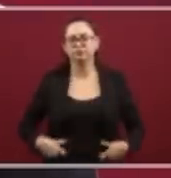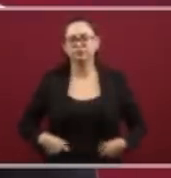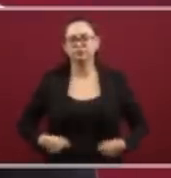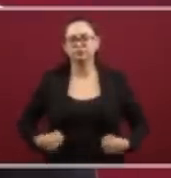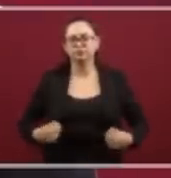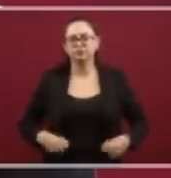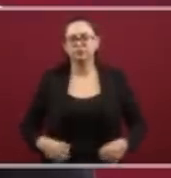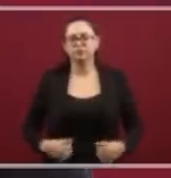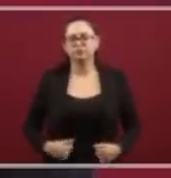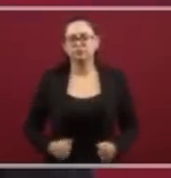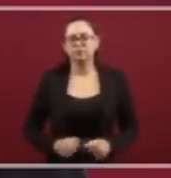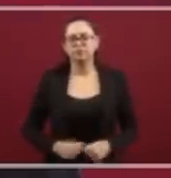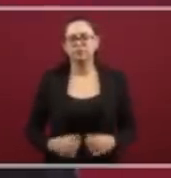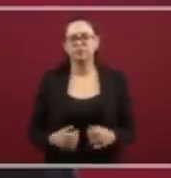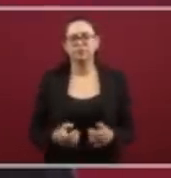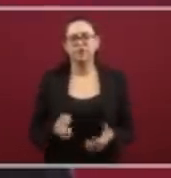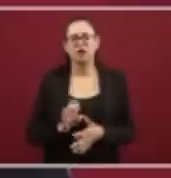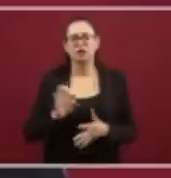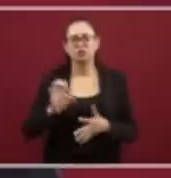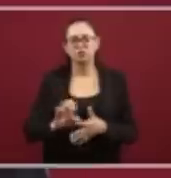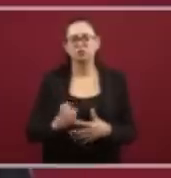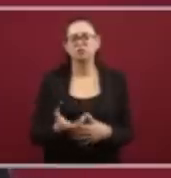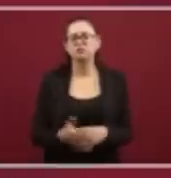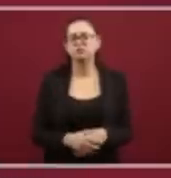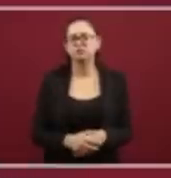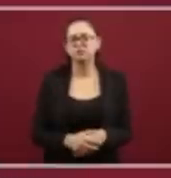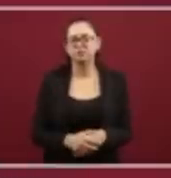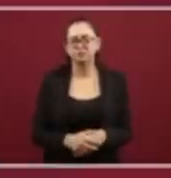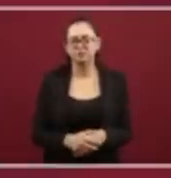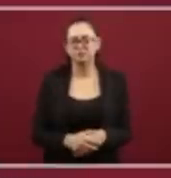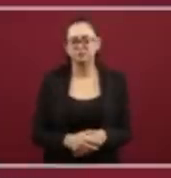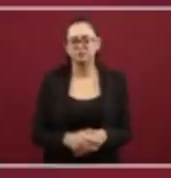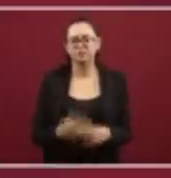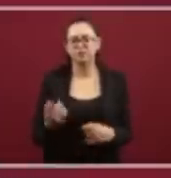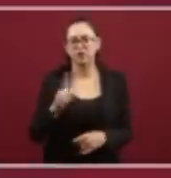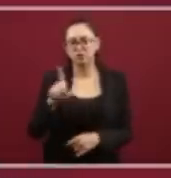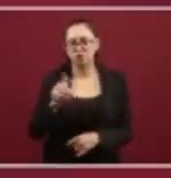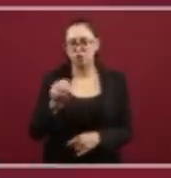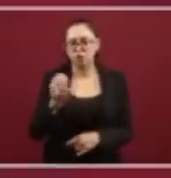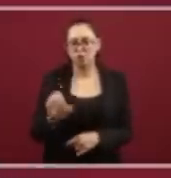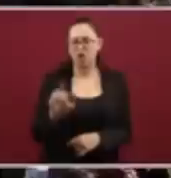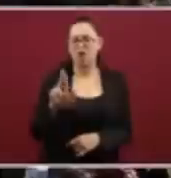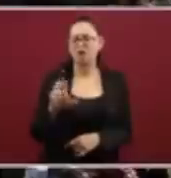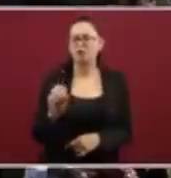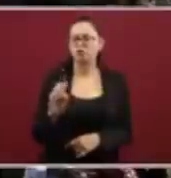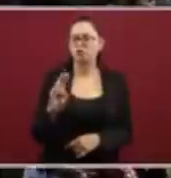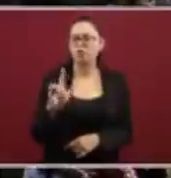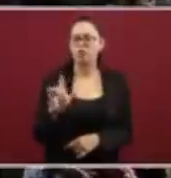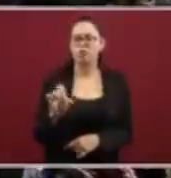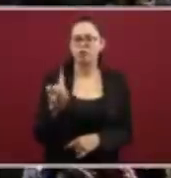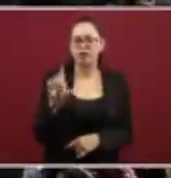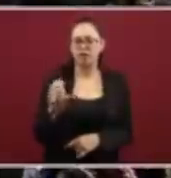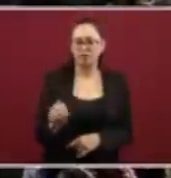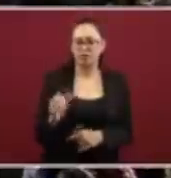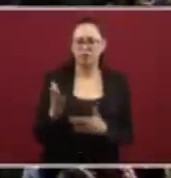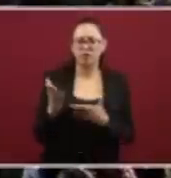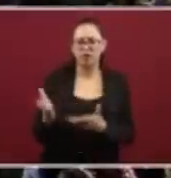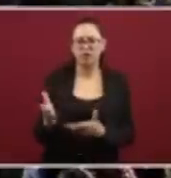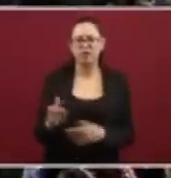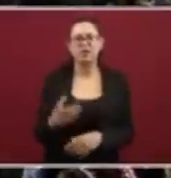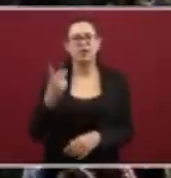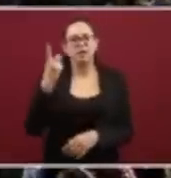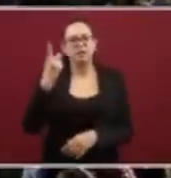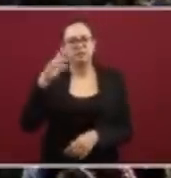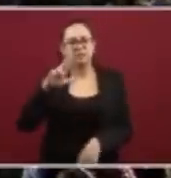vamos a pedirle a zoé robledo que es director del